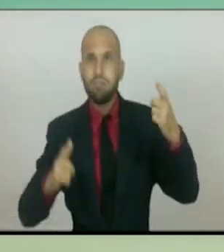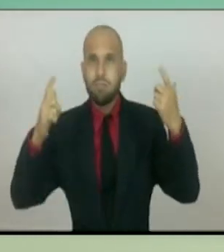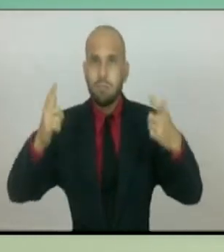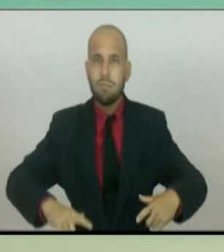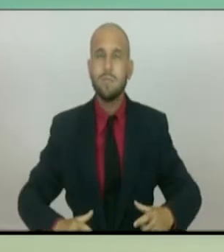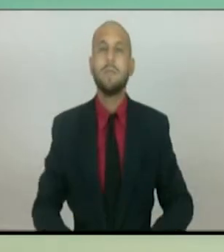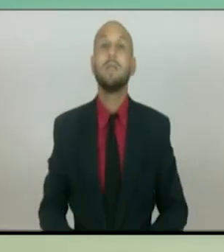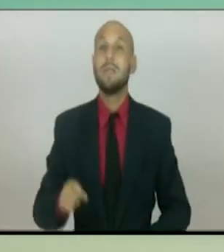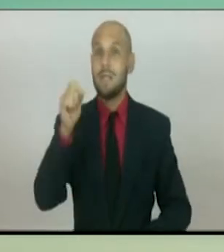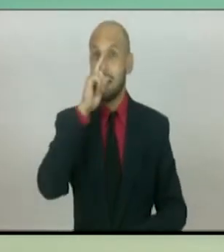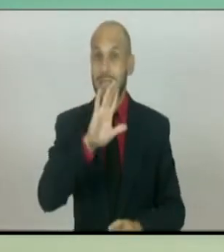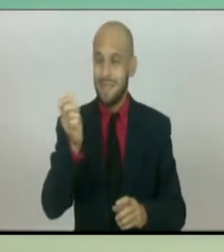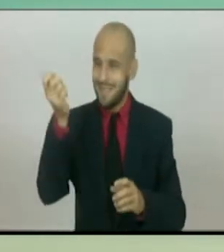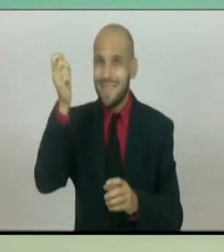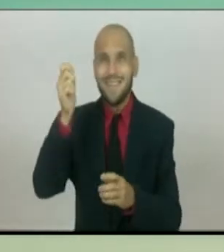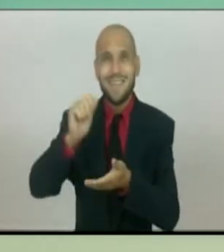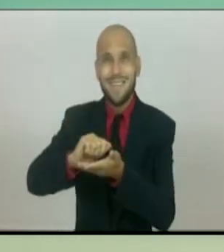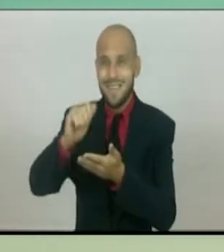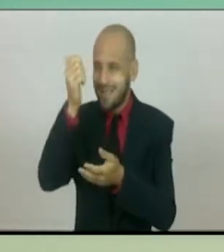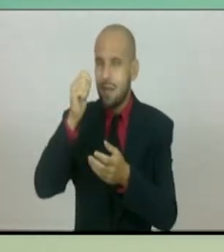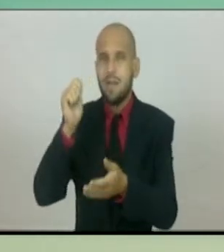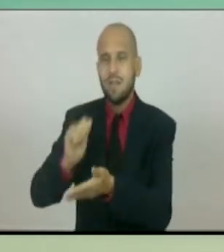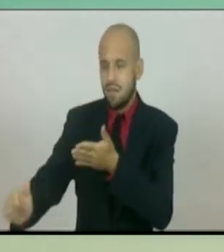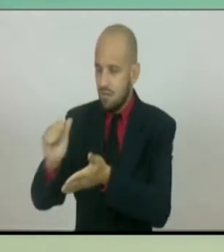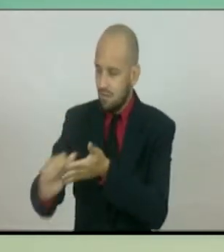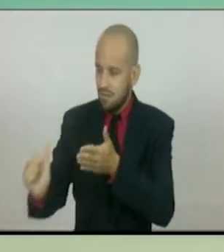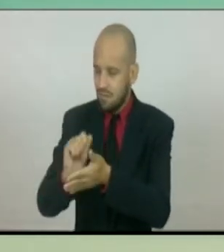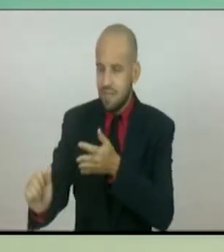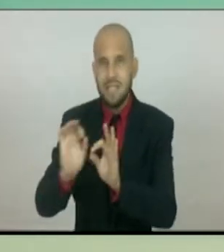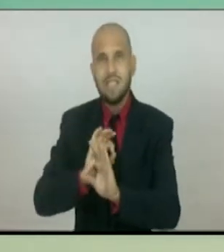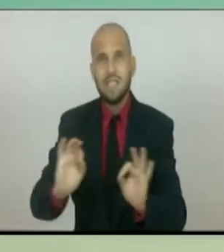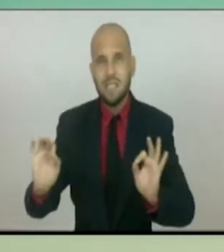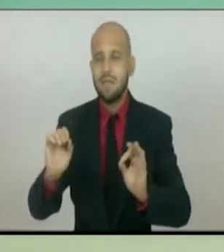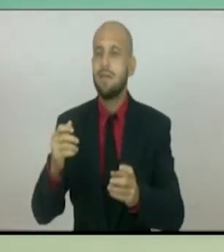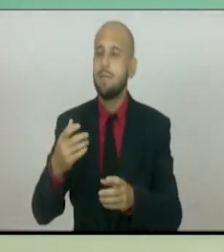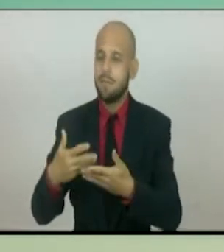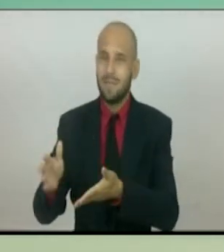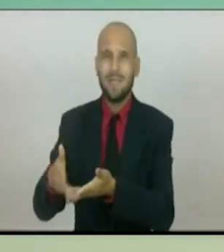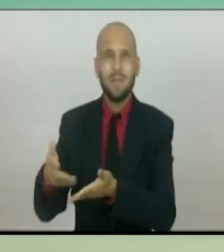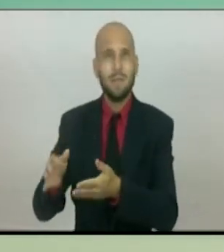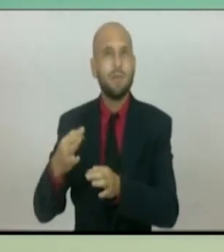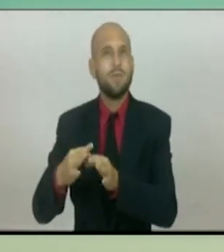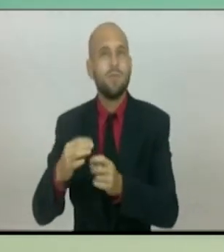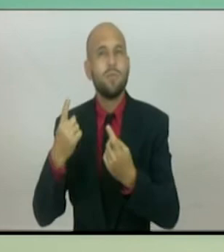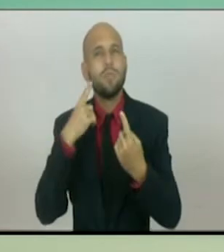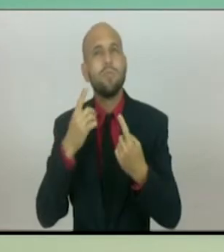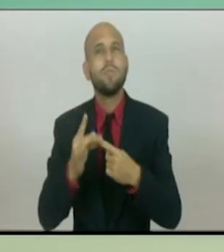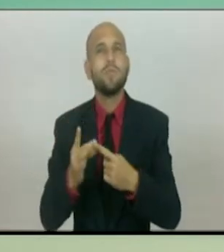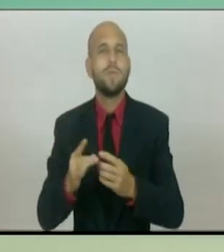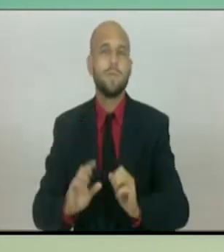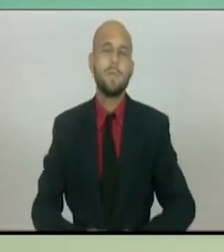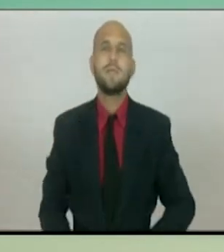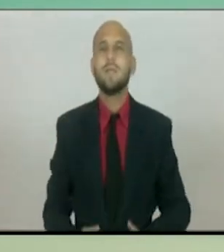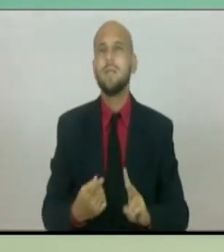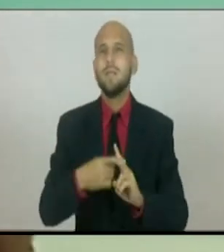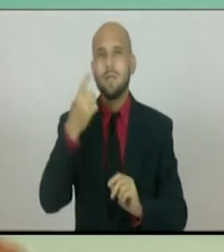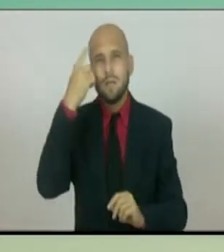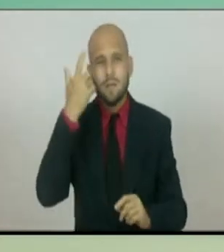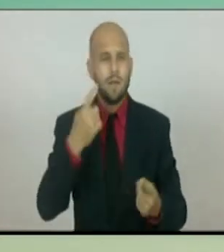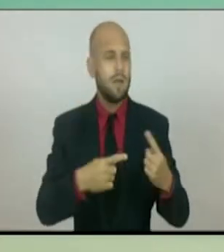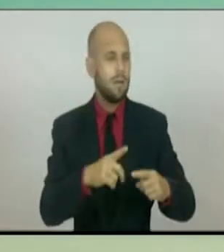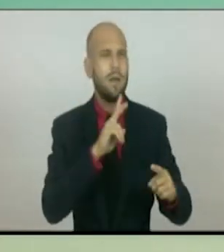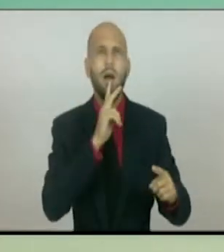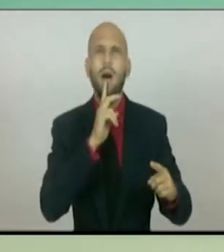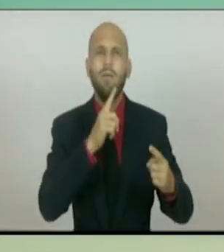cepillo cuando termine, mantener los depósitos tapados, eliminar todos los depósitos artificiales que tengamos en los alrededores de